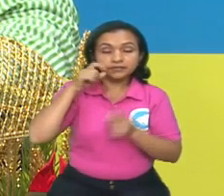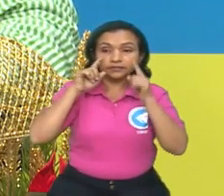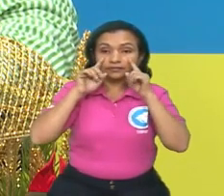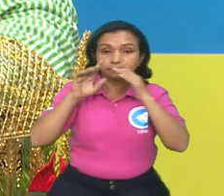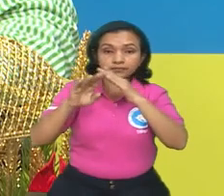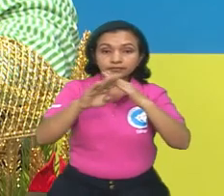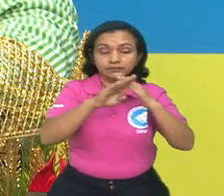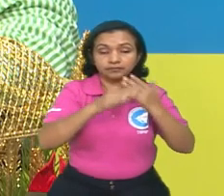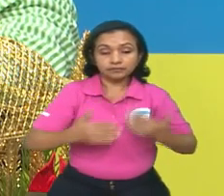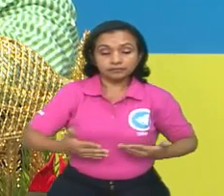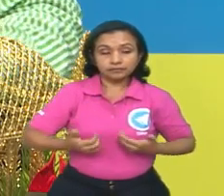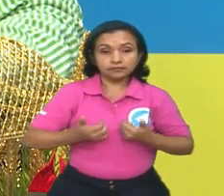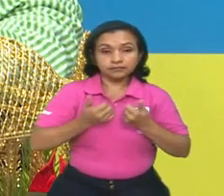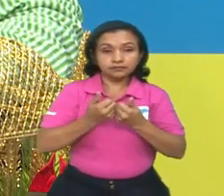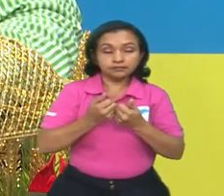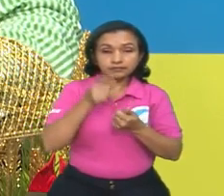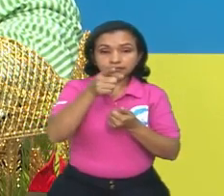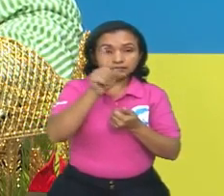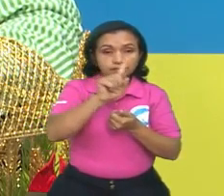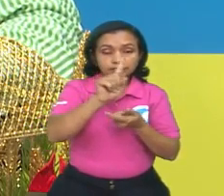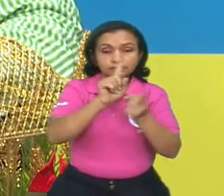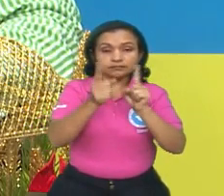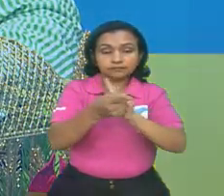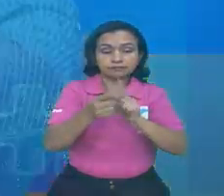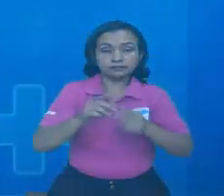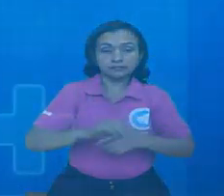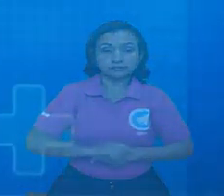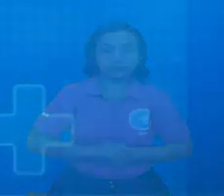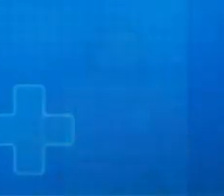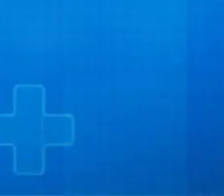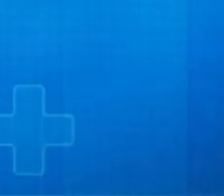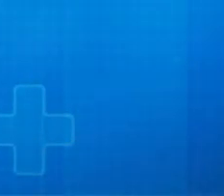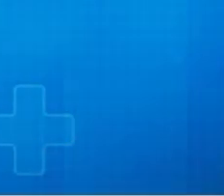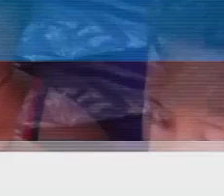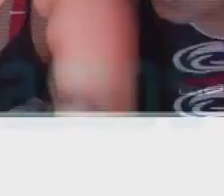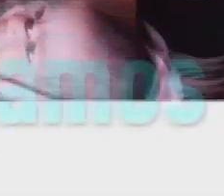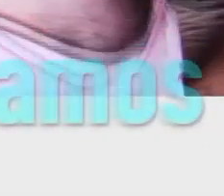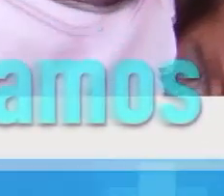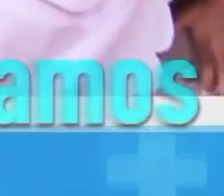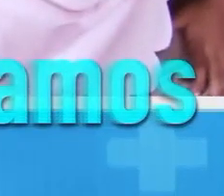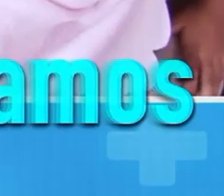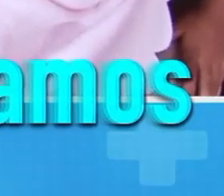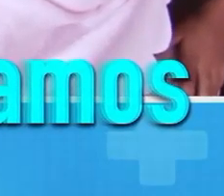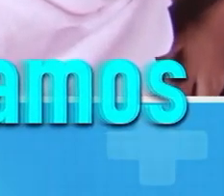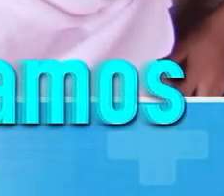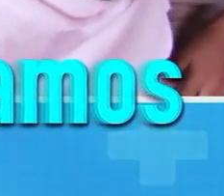este tipo de cáncer. Usted no le cambie de canal que ya regresamos.